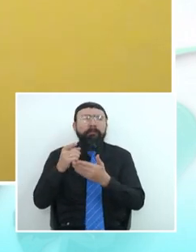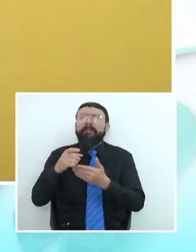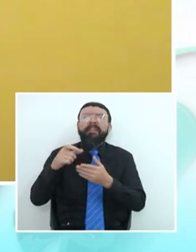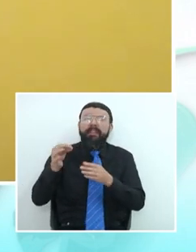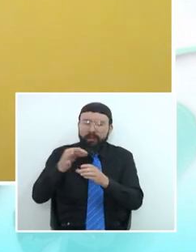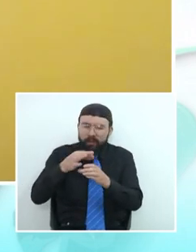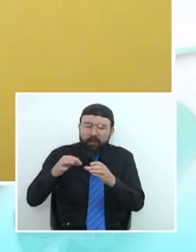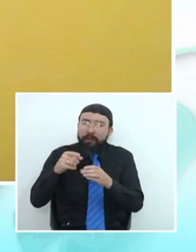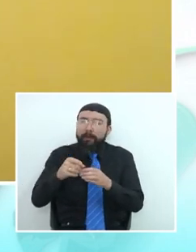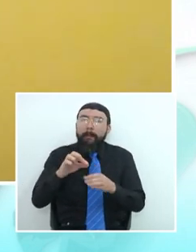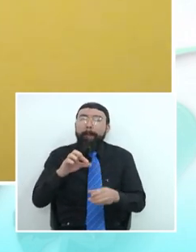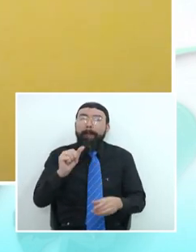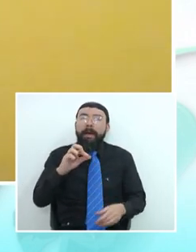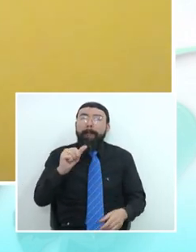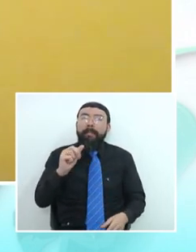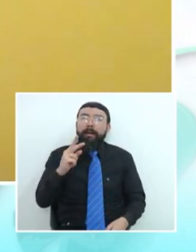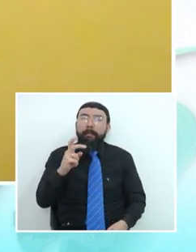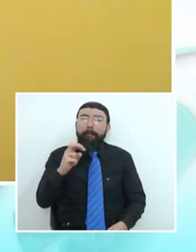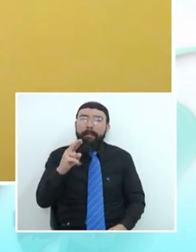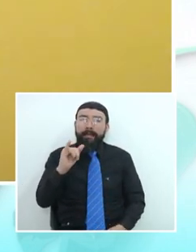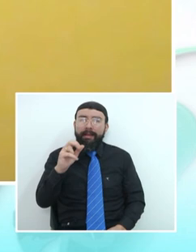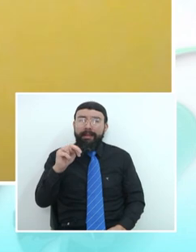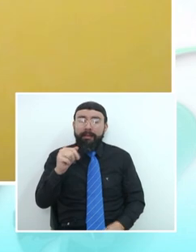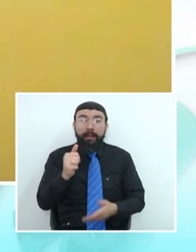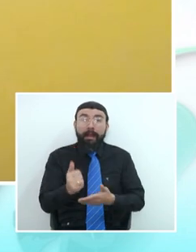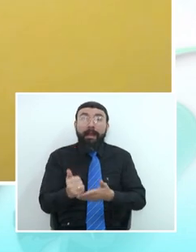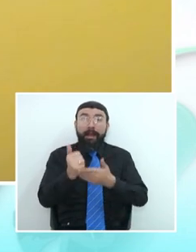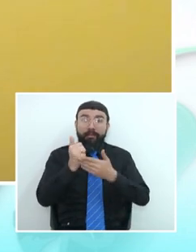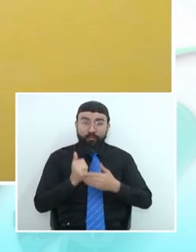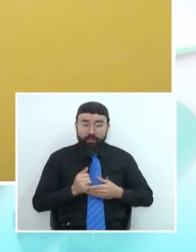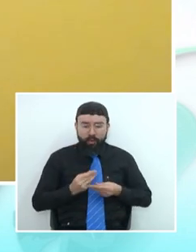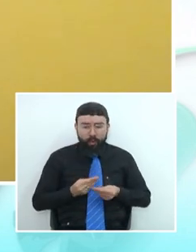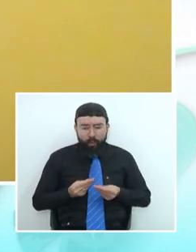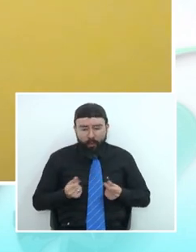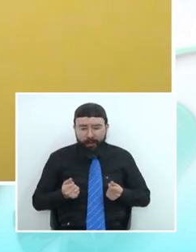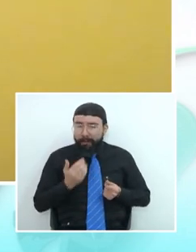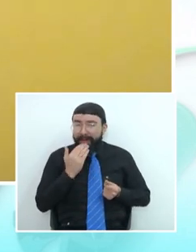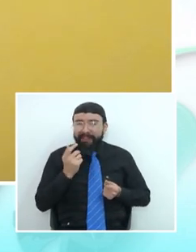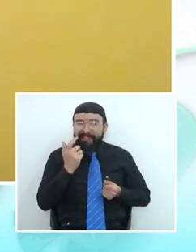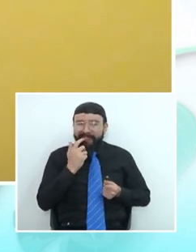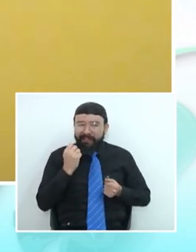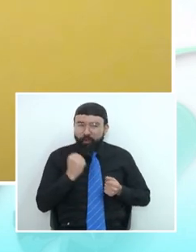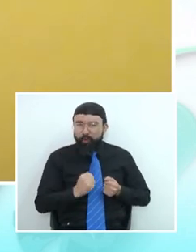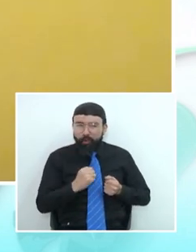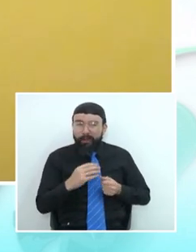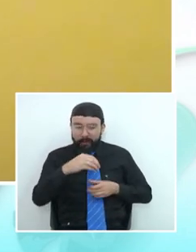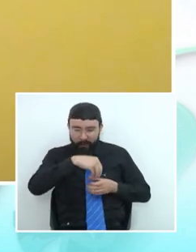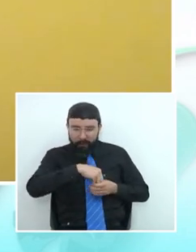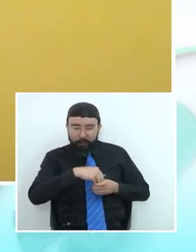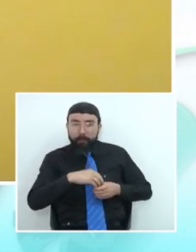lo que hace es reblandecer cuando está endurecido